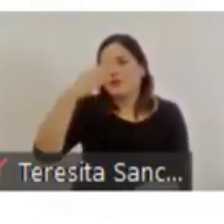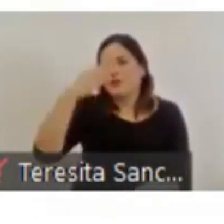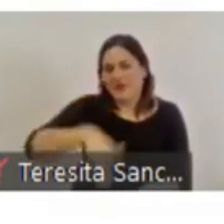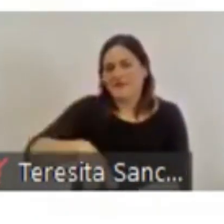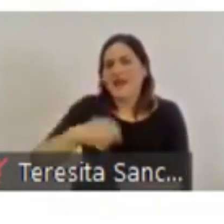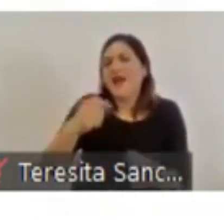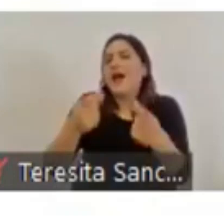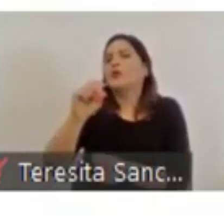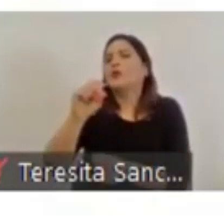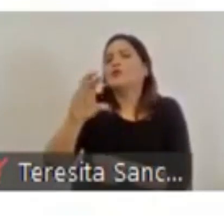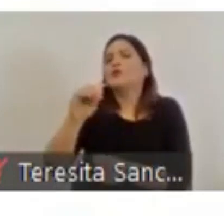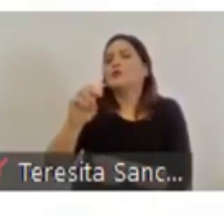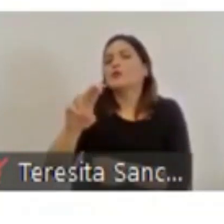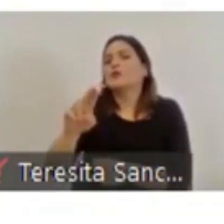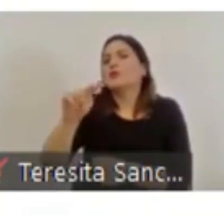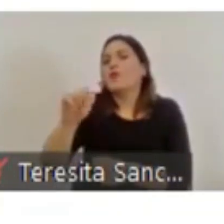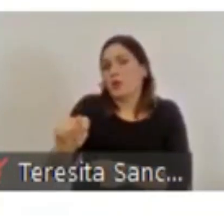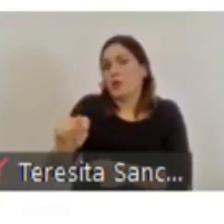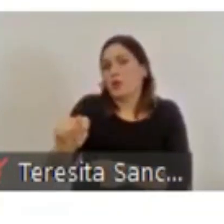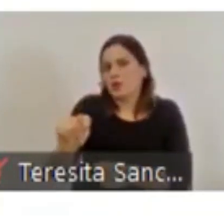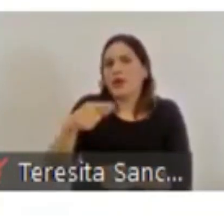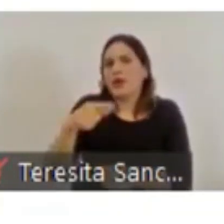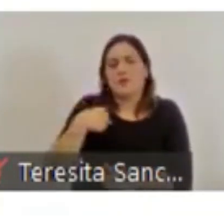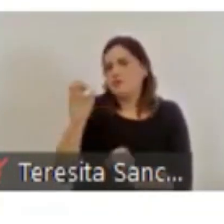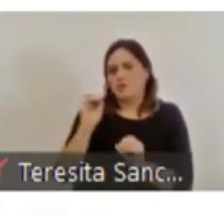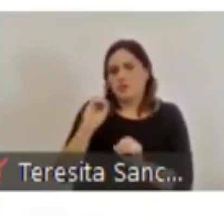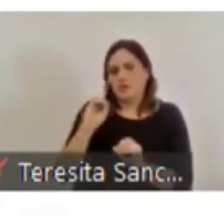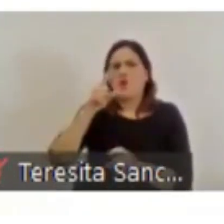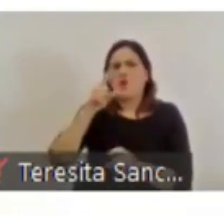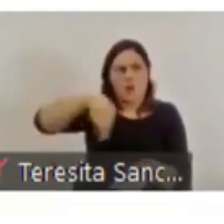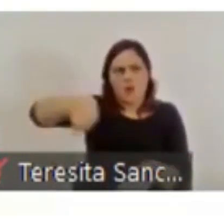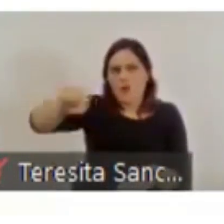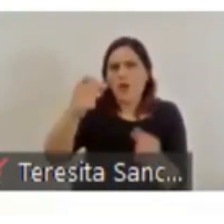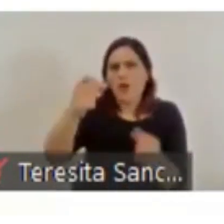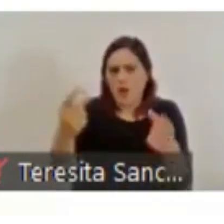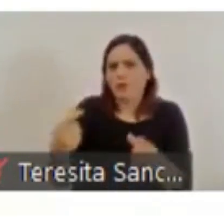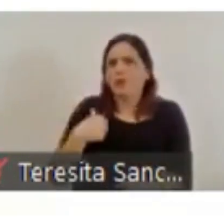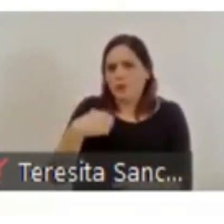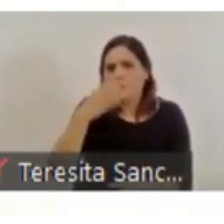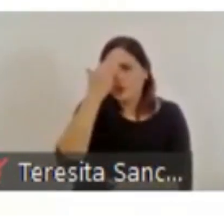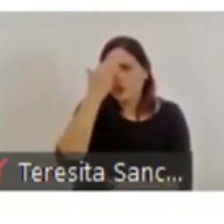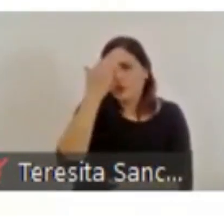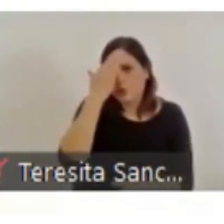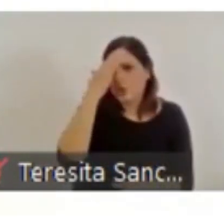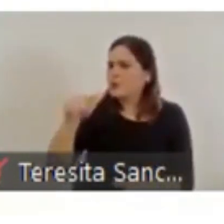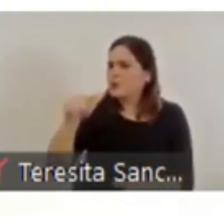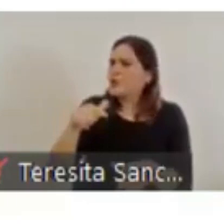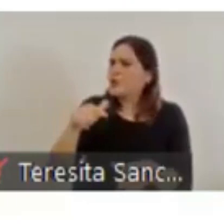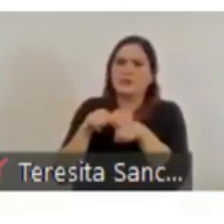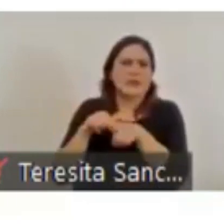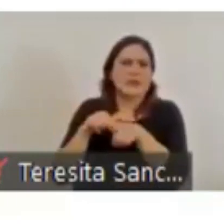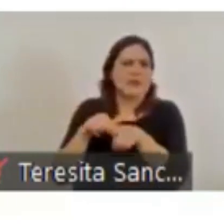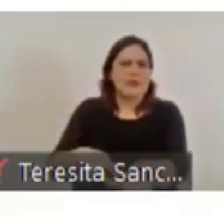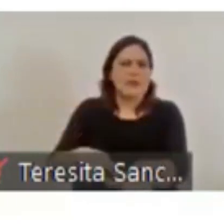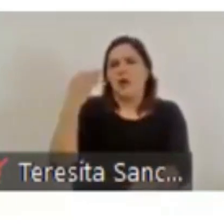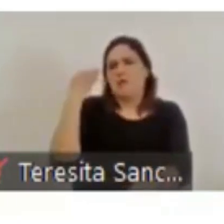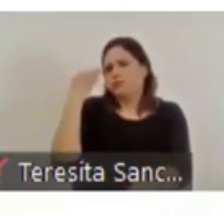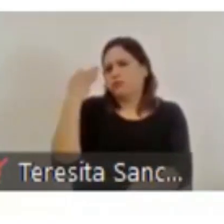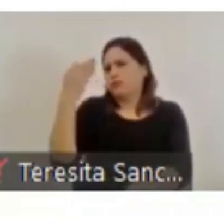fui scout, pero conozco muchos scout que son scout para toda la vida y llevan esos